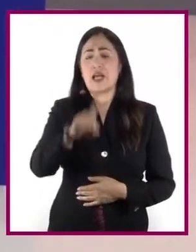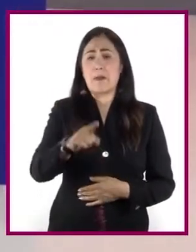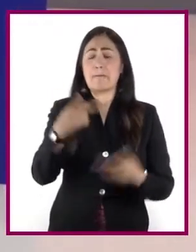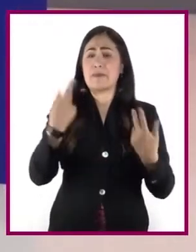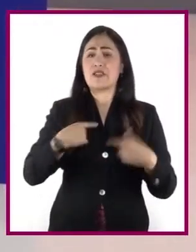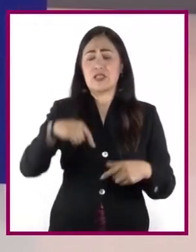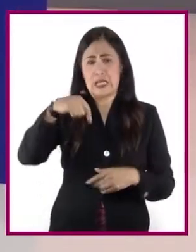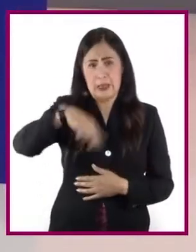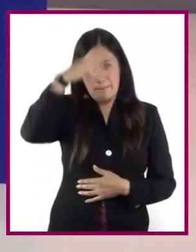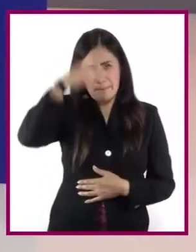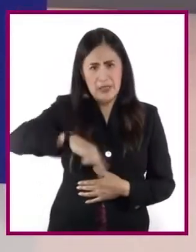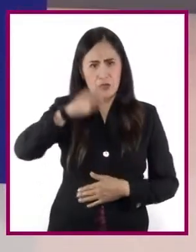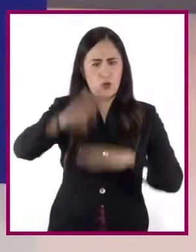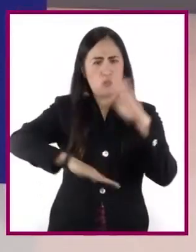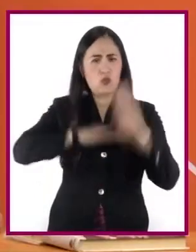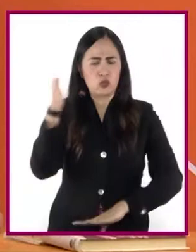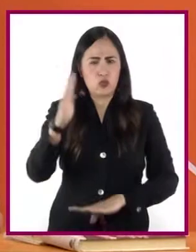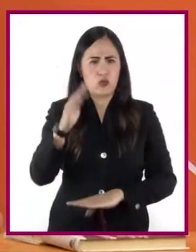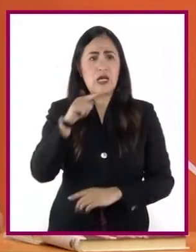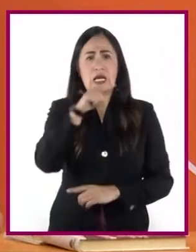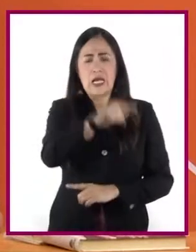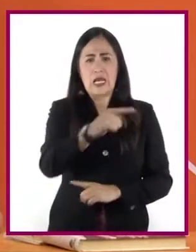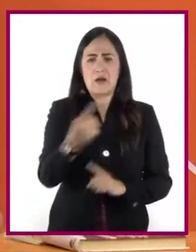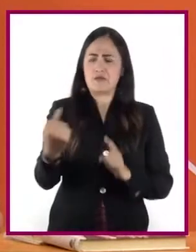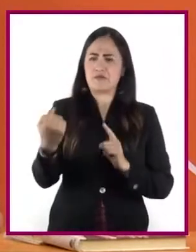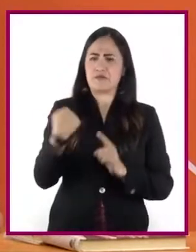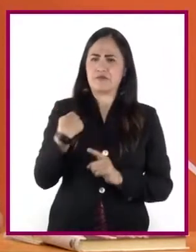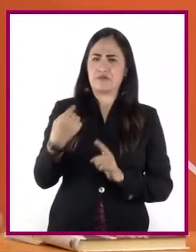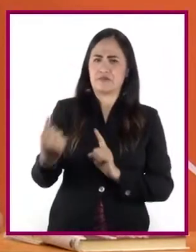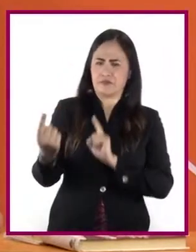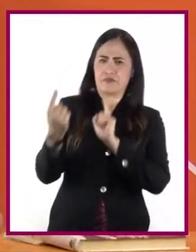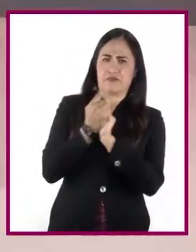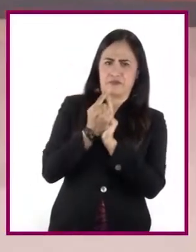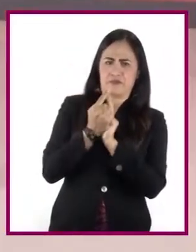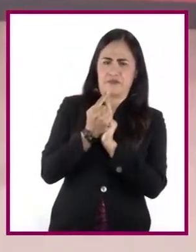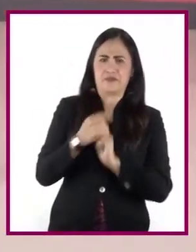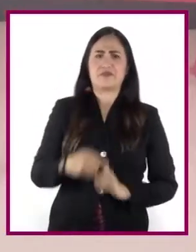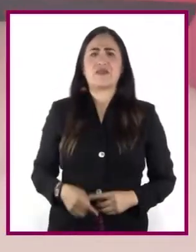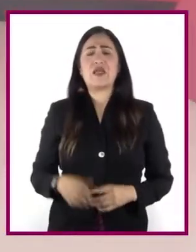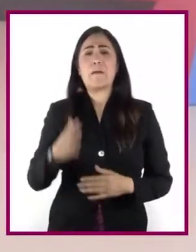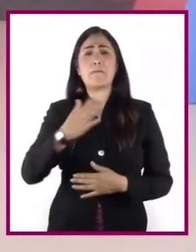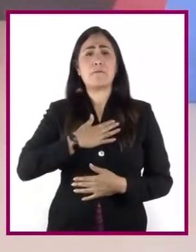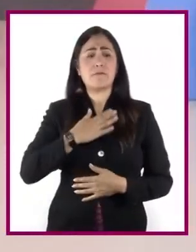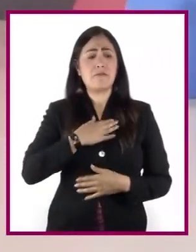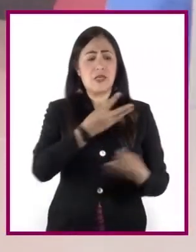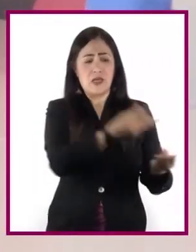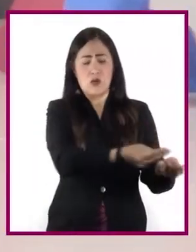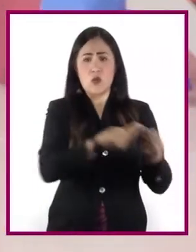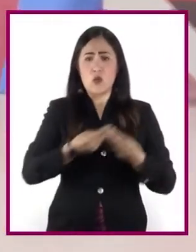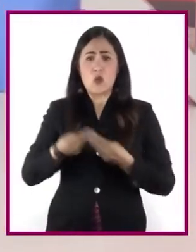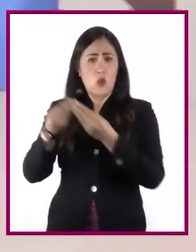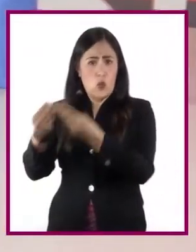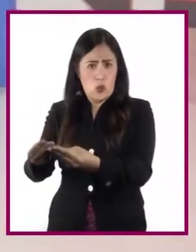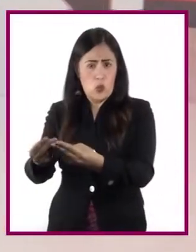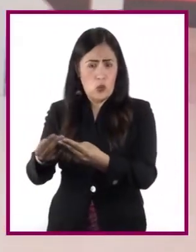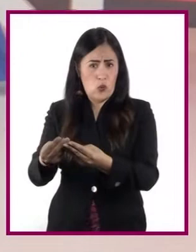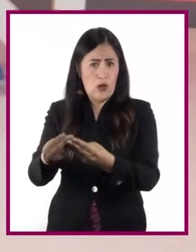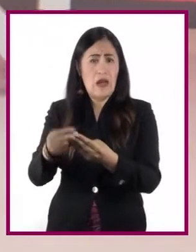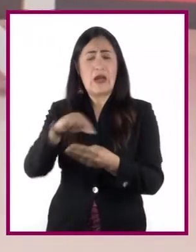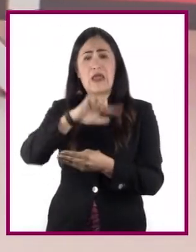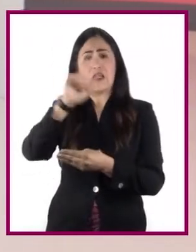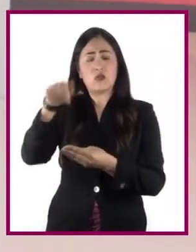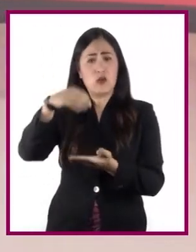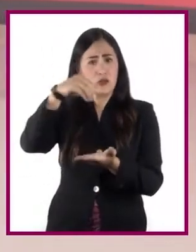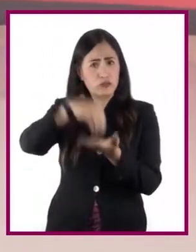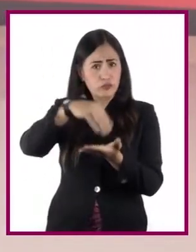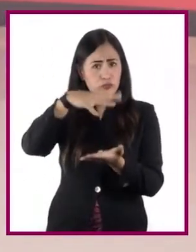de los mexicanos exitosos se puso en contacto conmigo y quieren que les comparta mi entrevista para que la publiquen en ese medio.